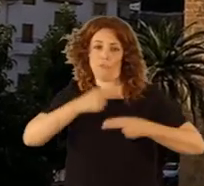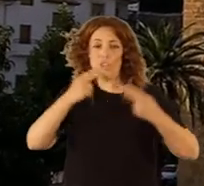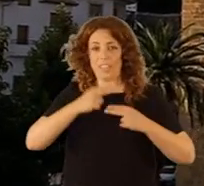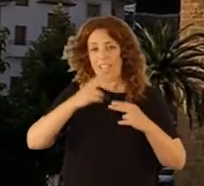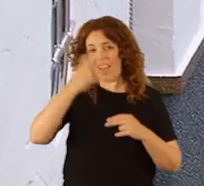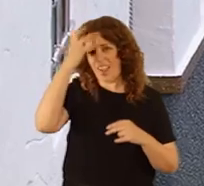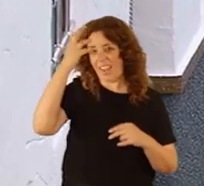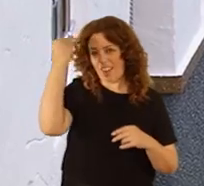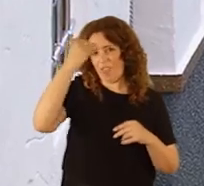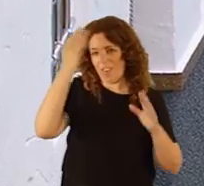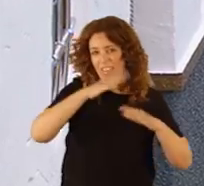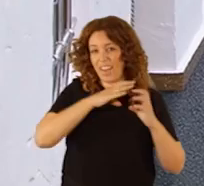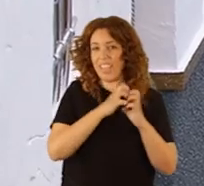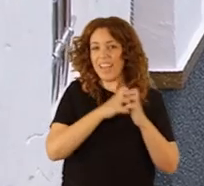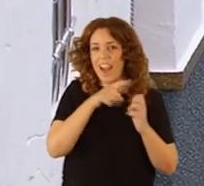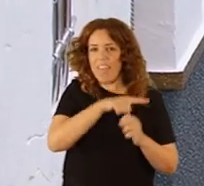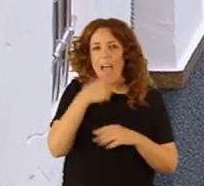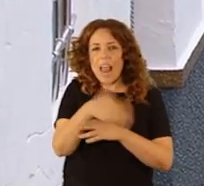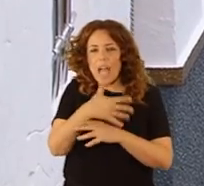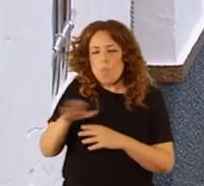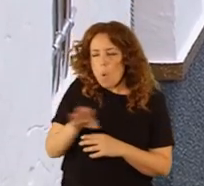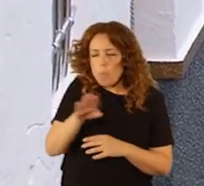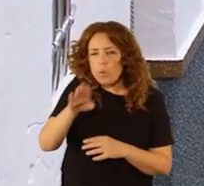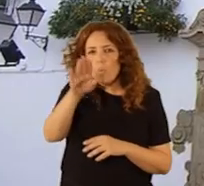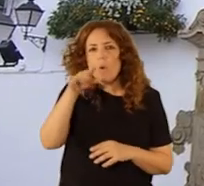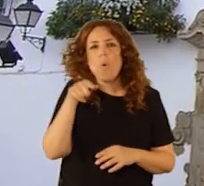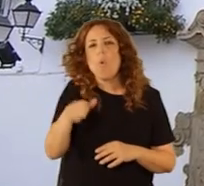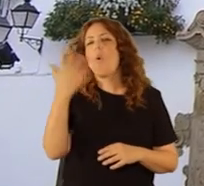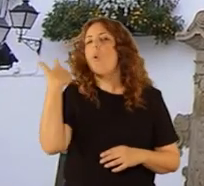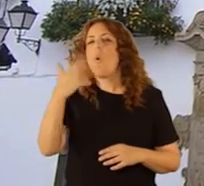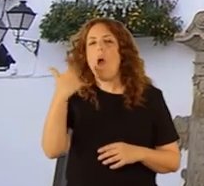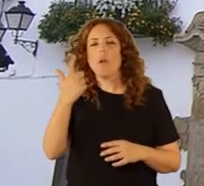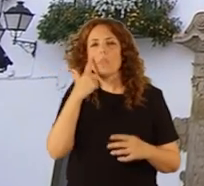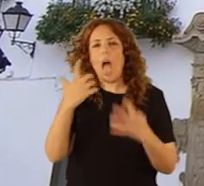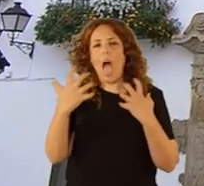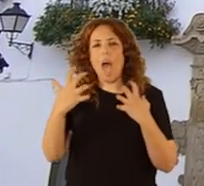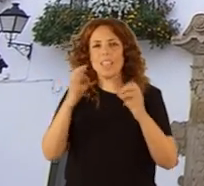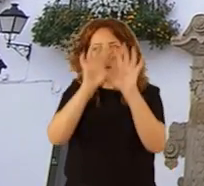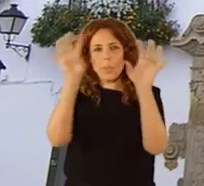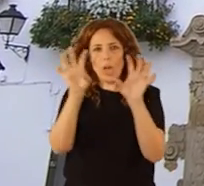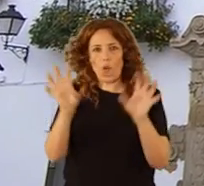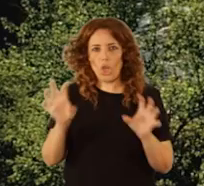de granada guarda entre sus calles empinadas bellos tesoros de arte